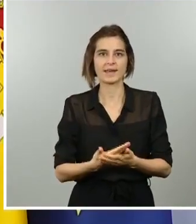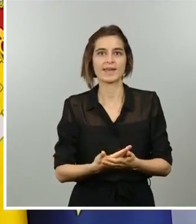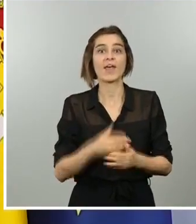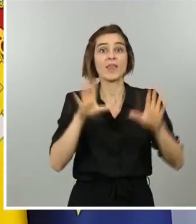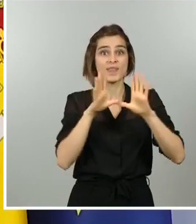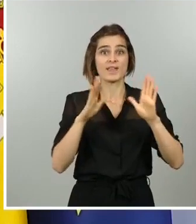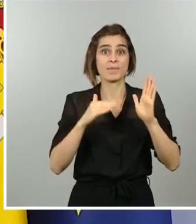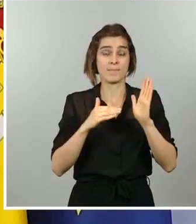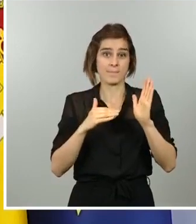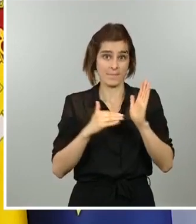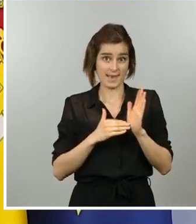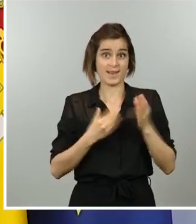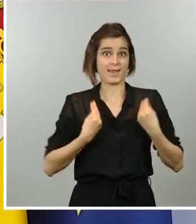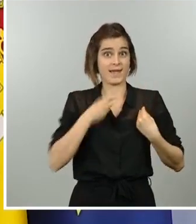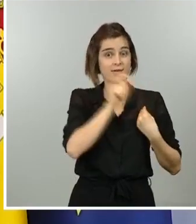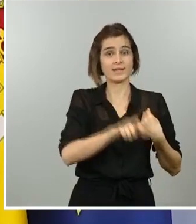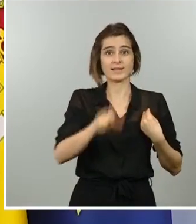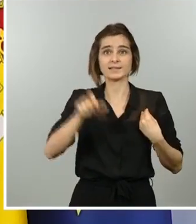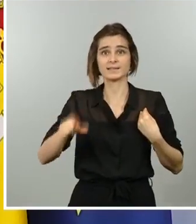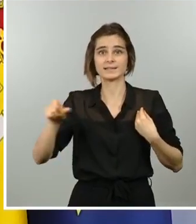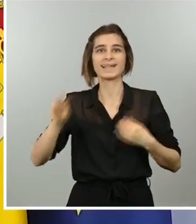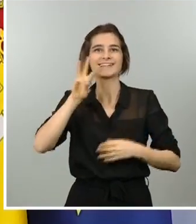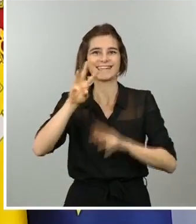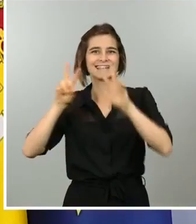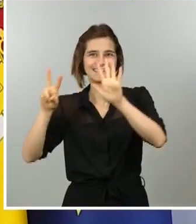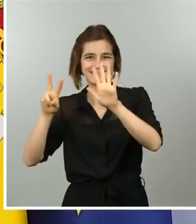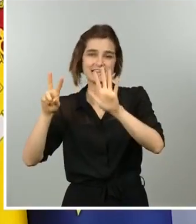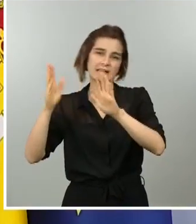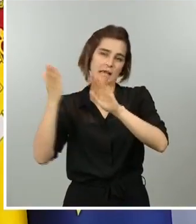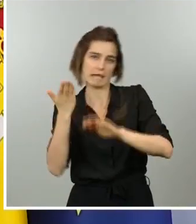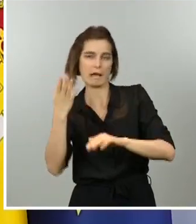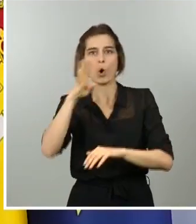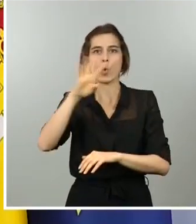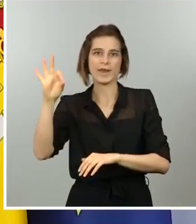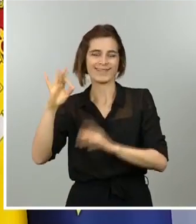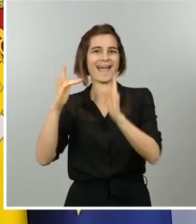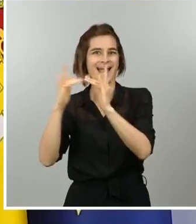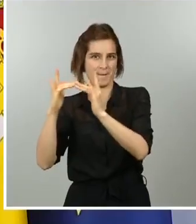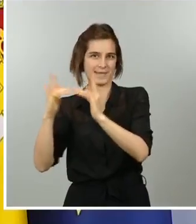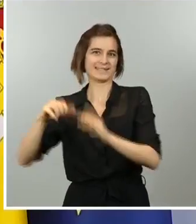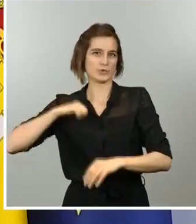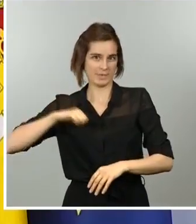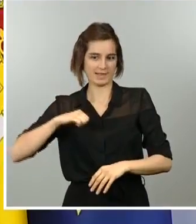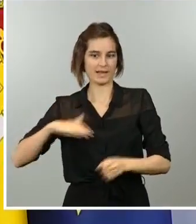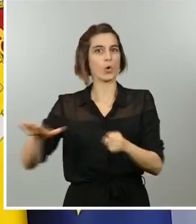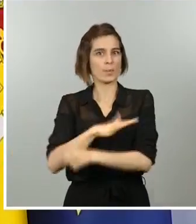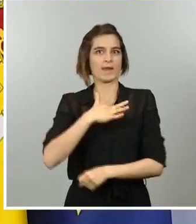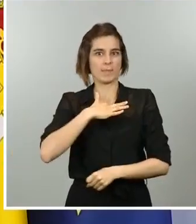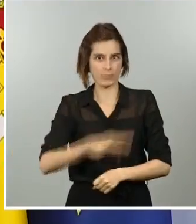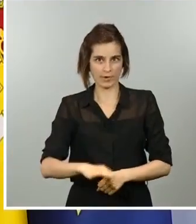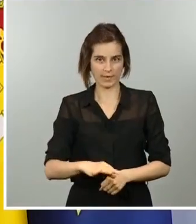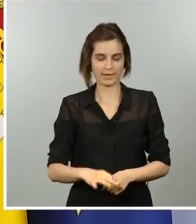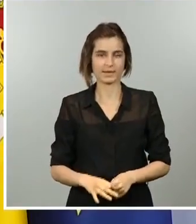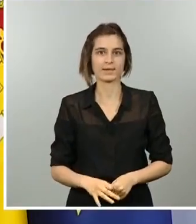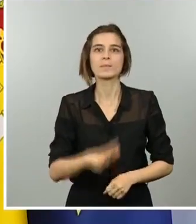Esto hay que garantizar y explicar cómo se están en condiciones de tener estas capacidades en un plazo de 5 días por si hubiera un